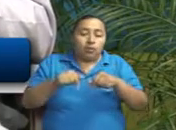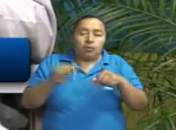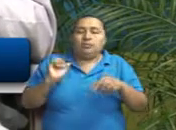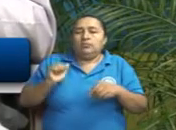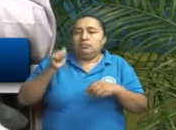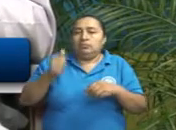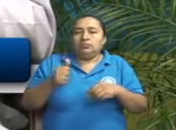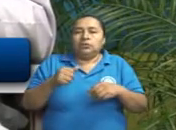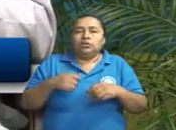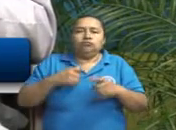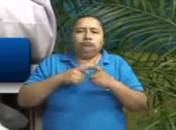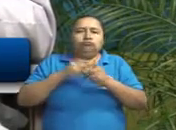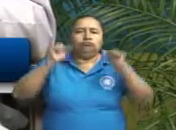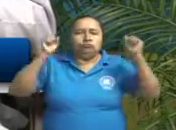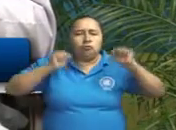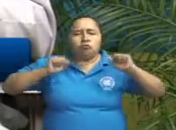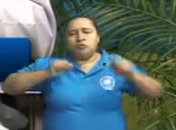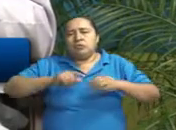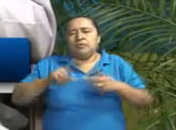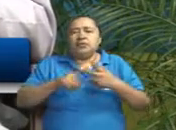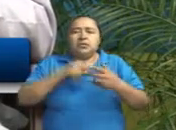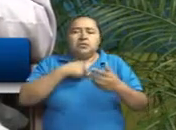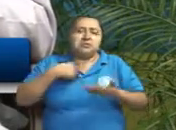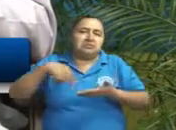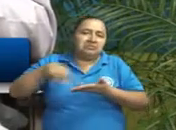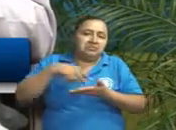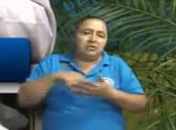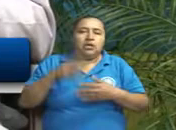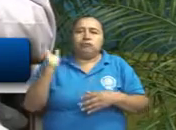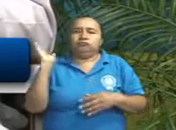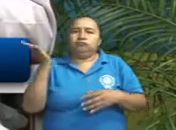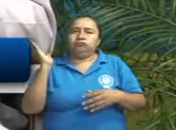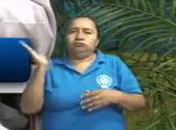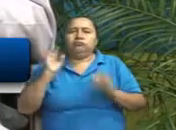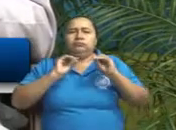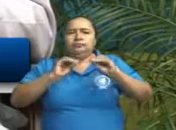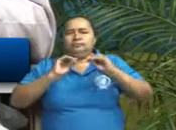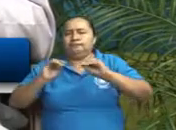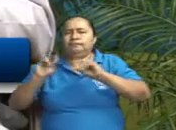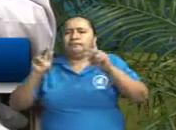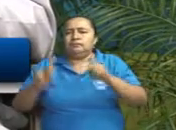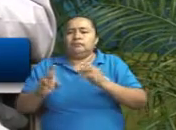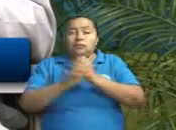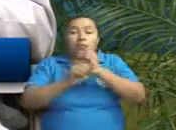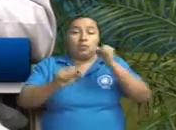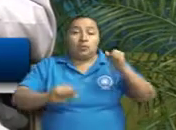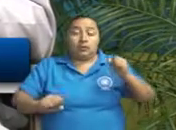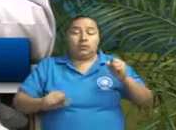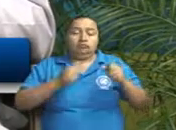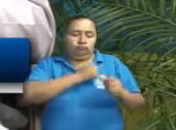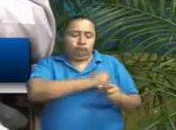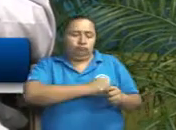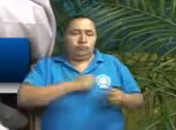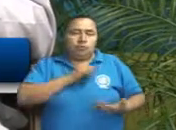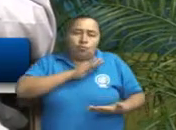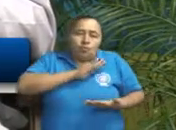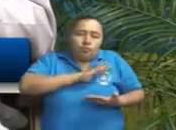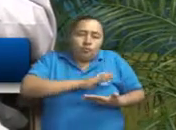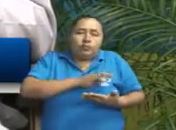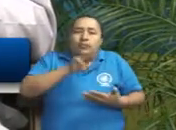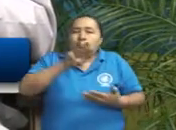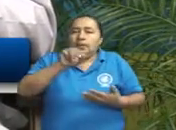hicieron su batón, se hicieron festejos, se hicieron charlas educativas, jornadas de ultrasonido, de